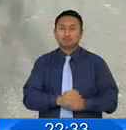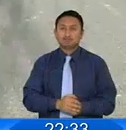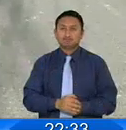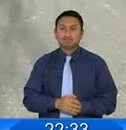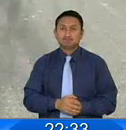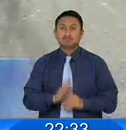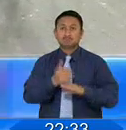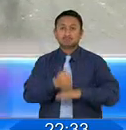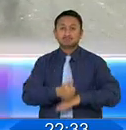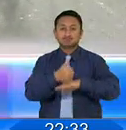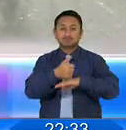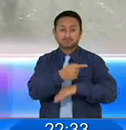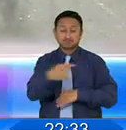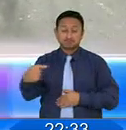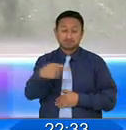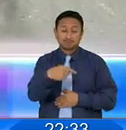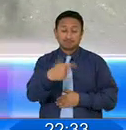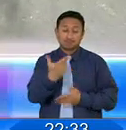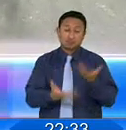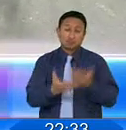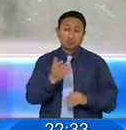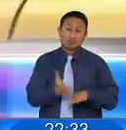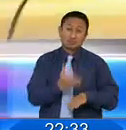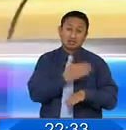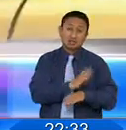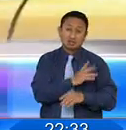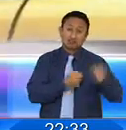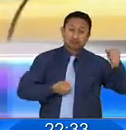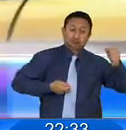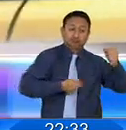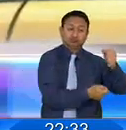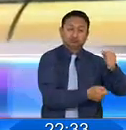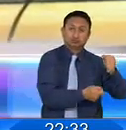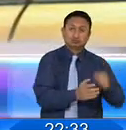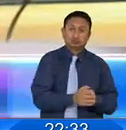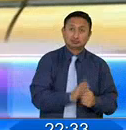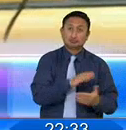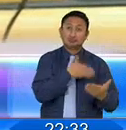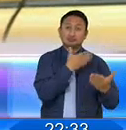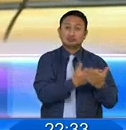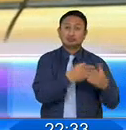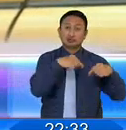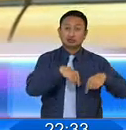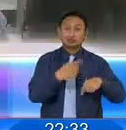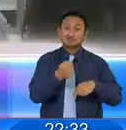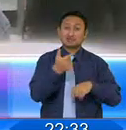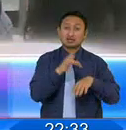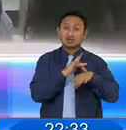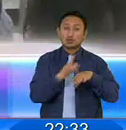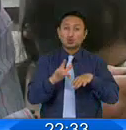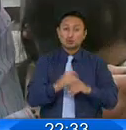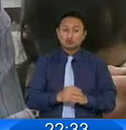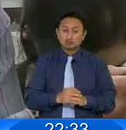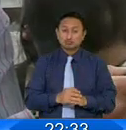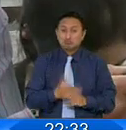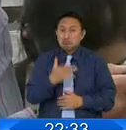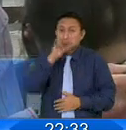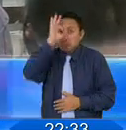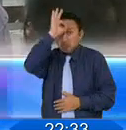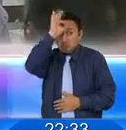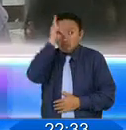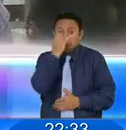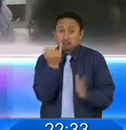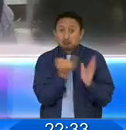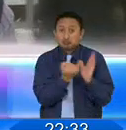autoridades presumen que el hoy obseso pudo haber sido atacado, pues arribó a la casa de salud semidesnudo. Todavía desconocemos la identidad, ya que